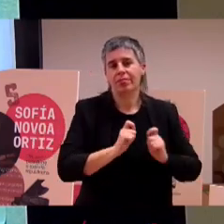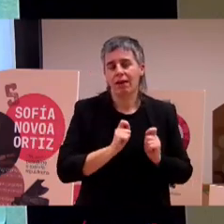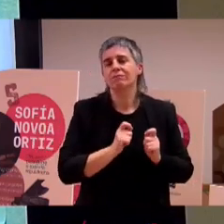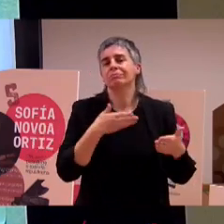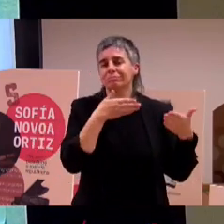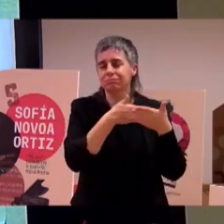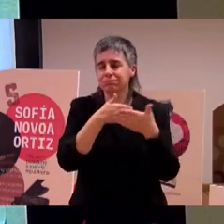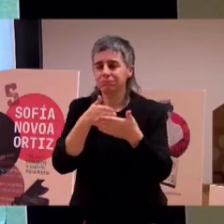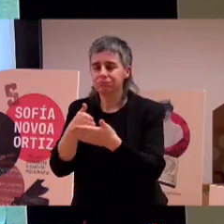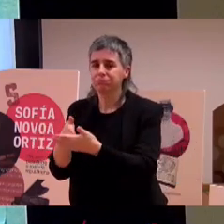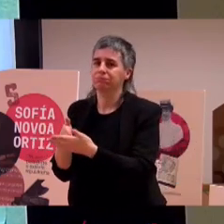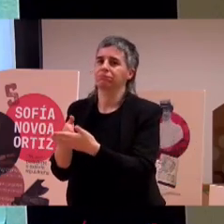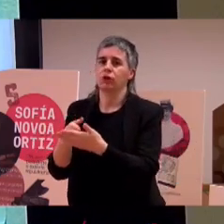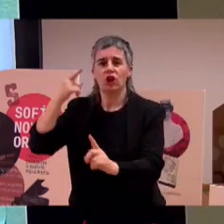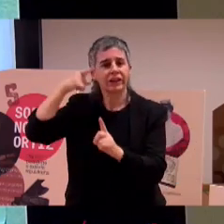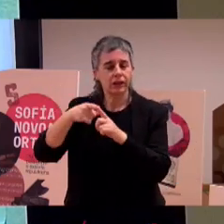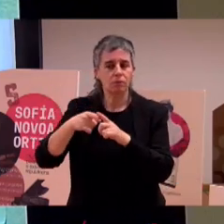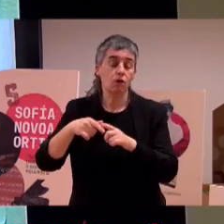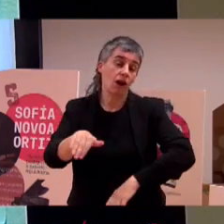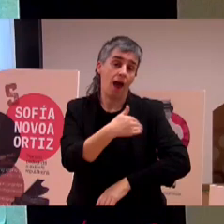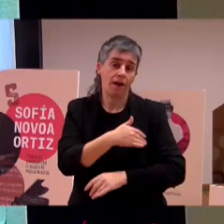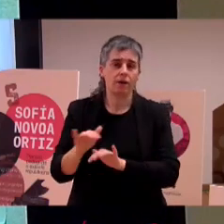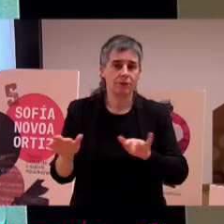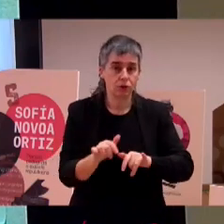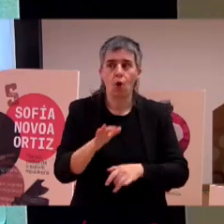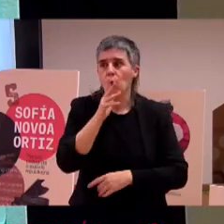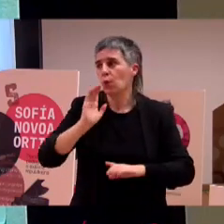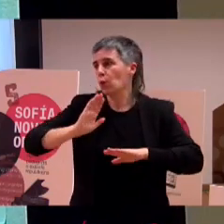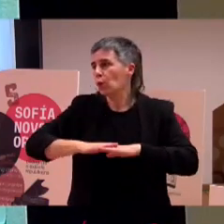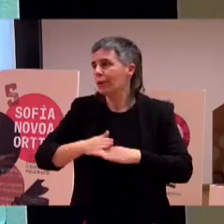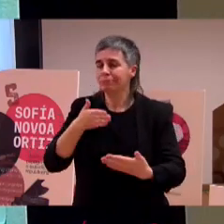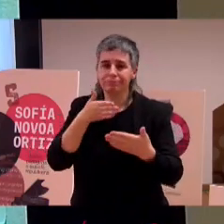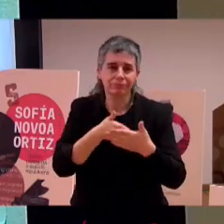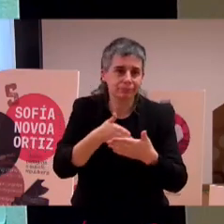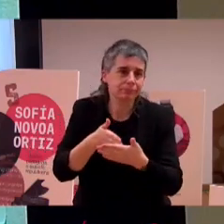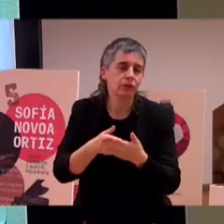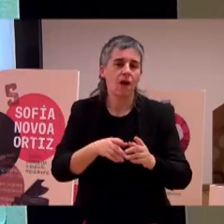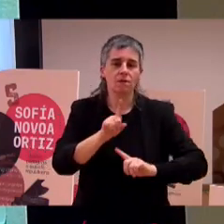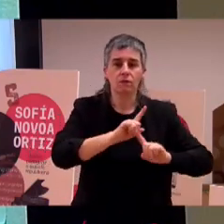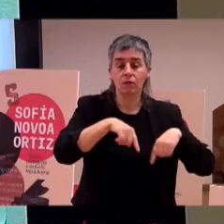carreira pianística, xa sexa por impedimentos familiares ou polos obstáculos para sair do